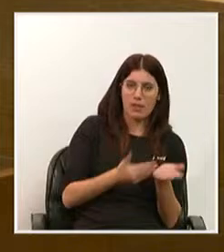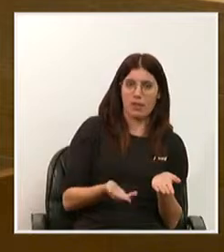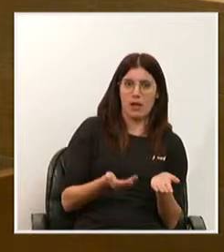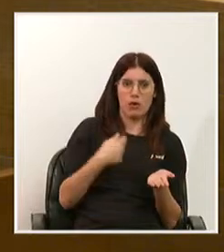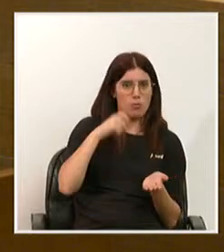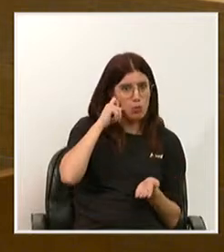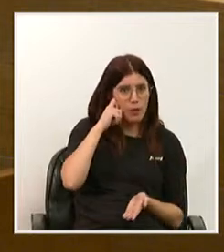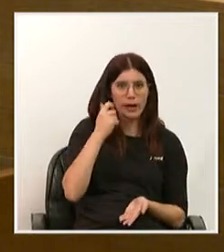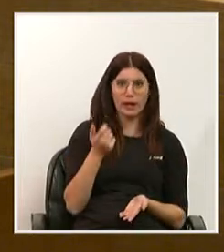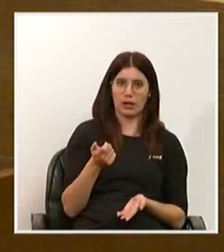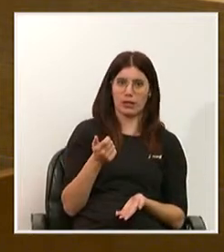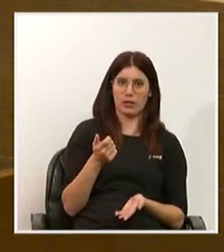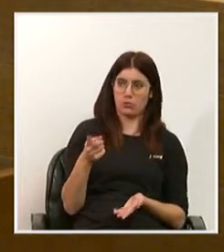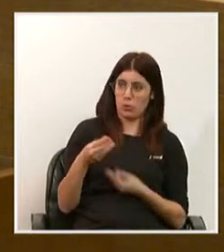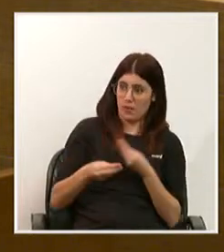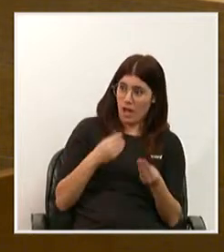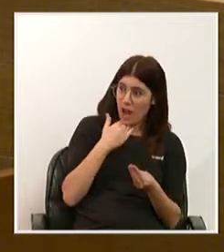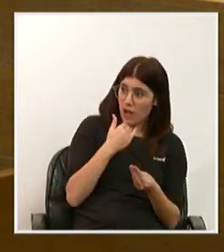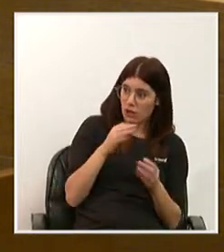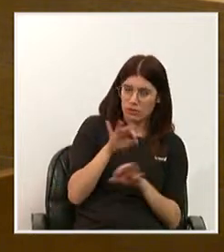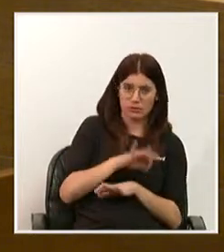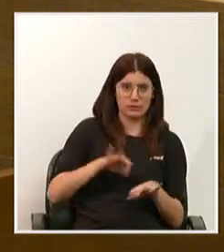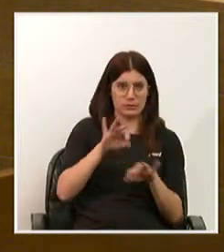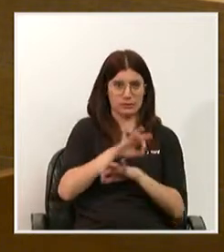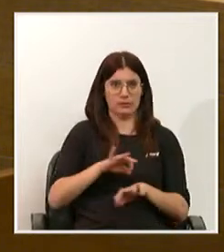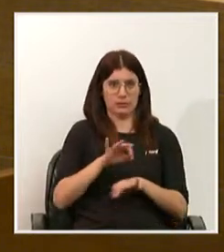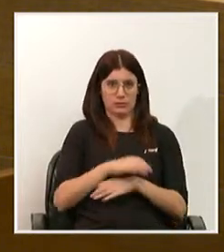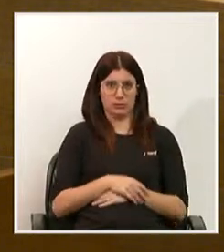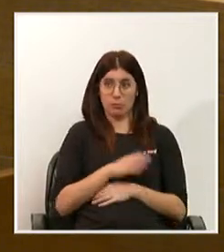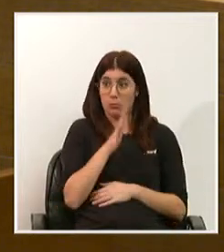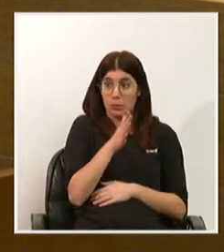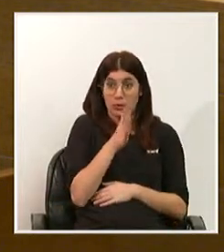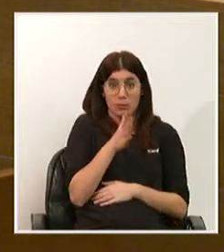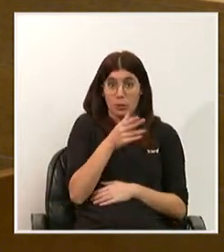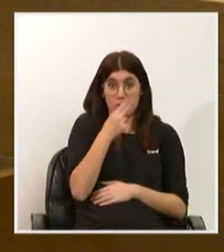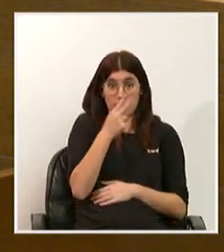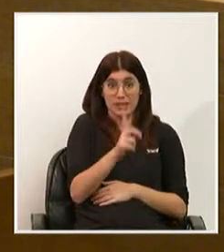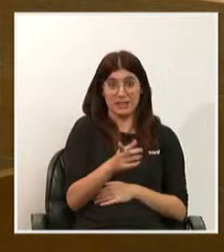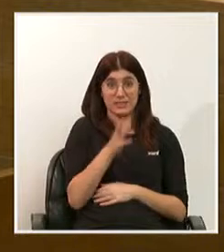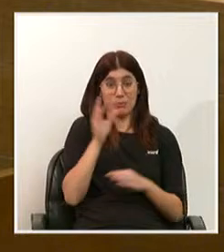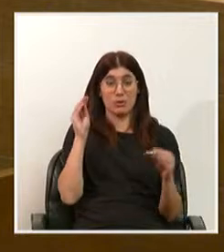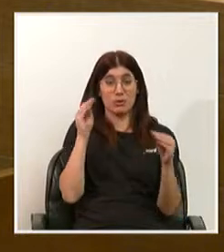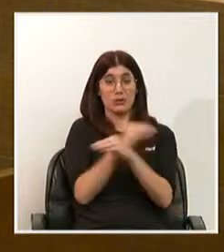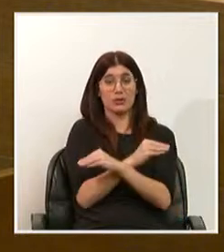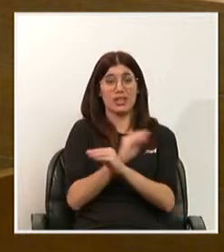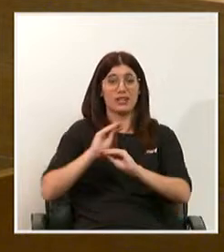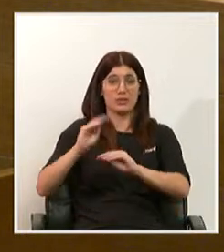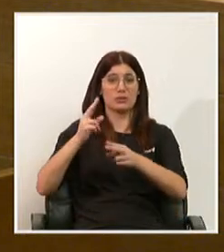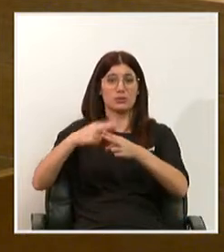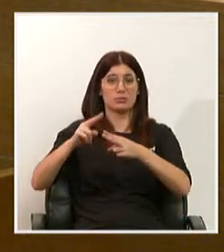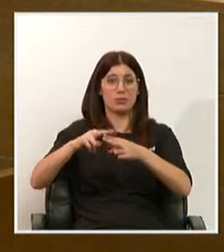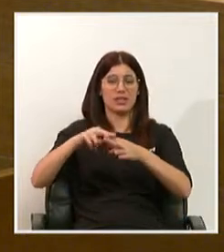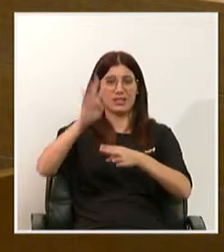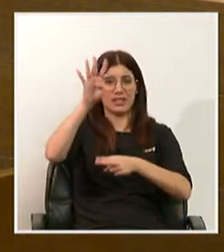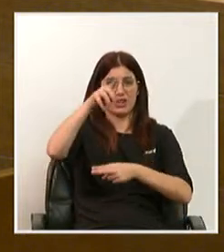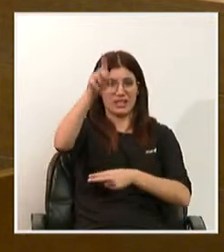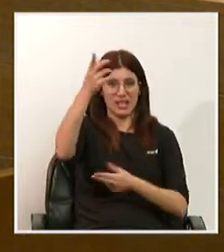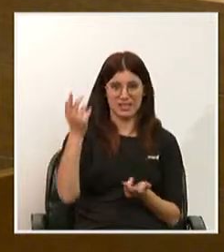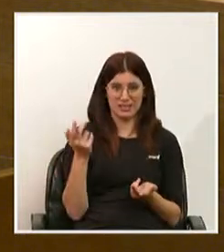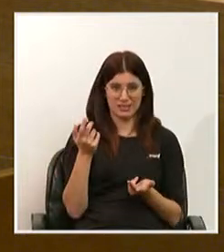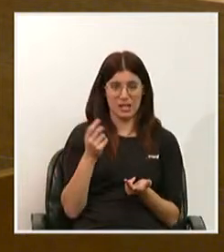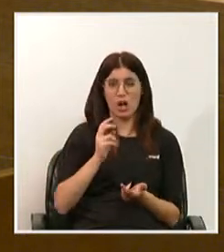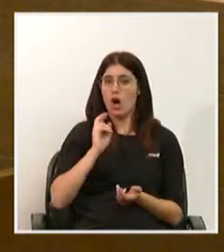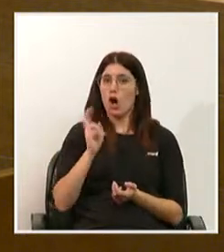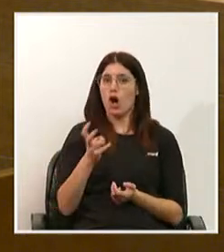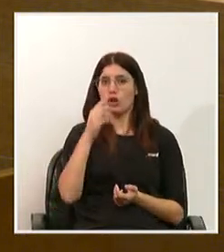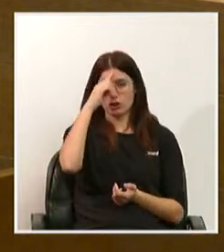mujer hicieron algo no por qué porque era contraria a las políticas y a la causa catalanista otro